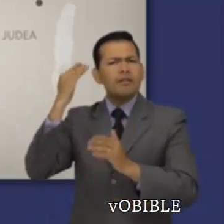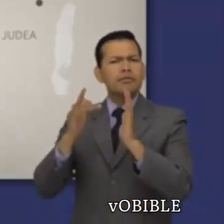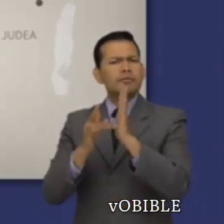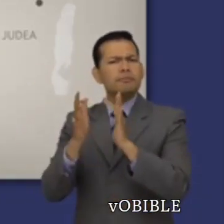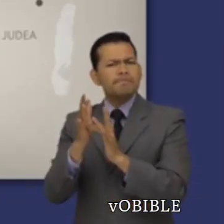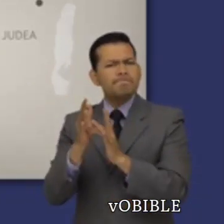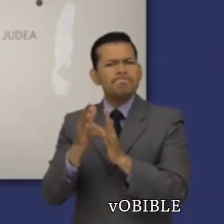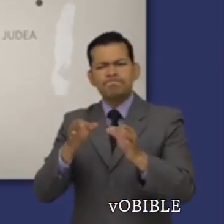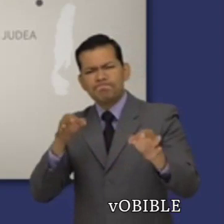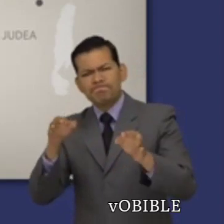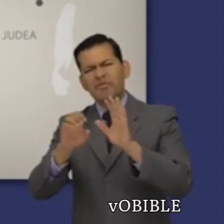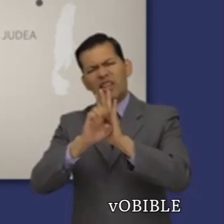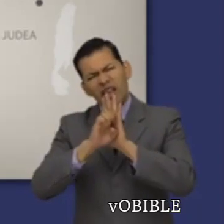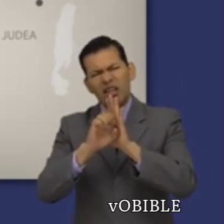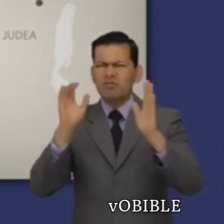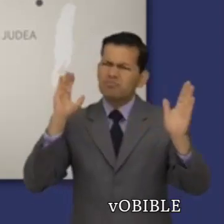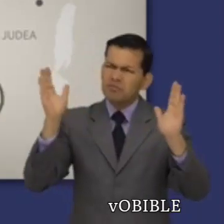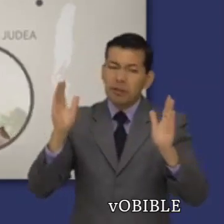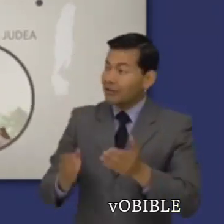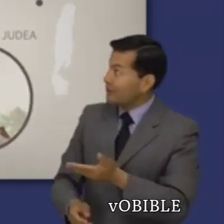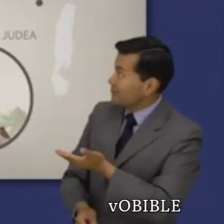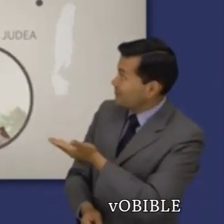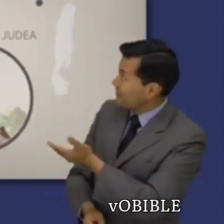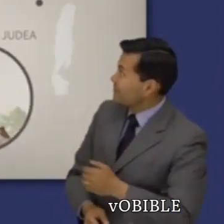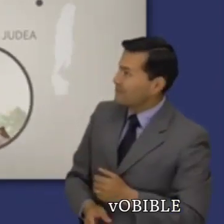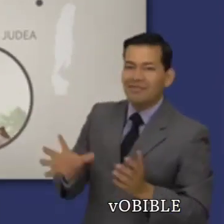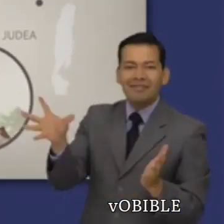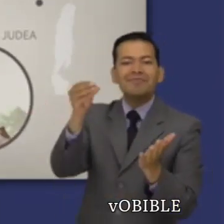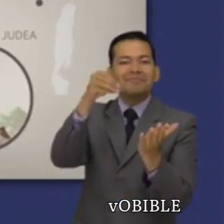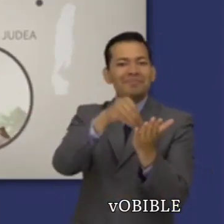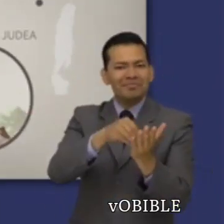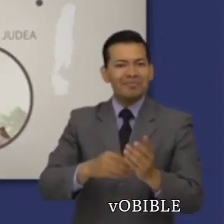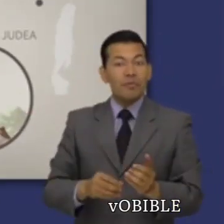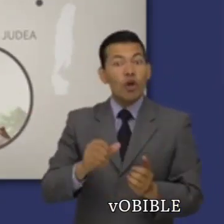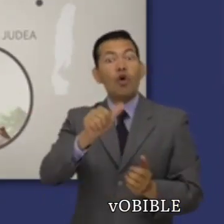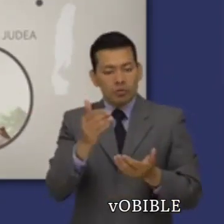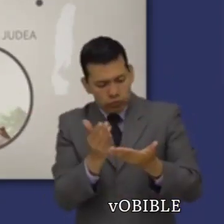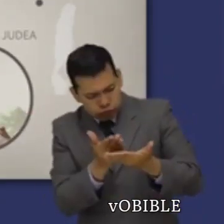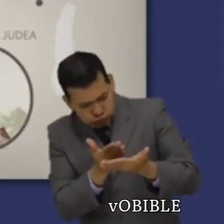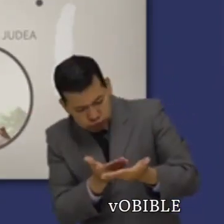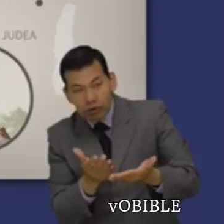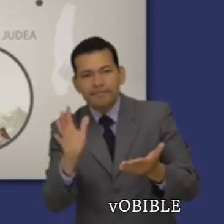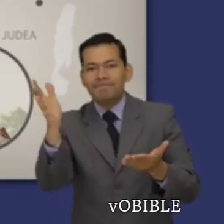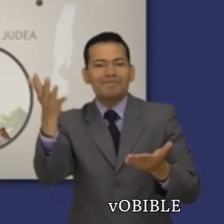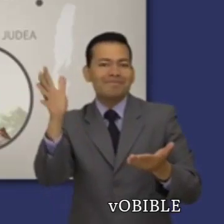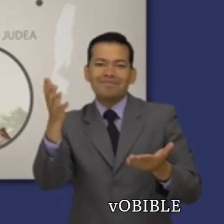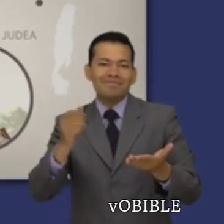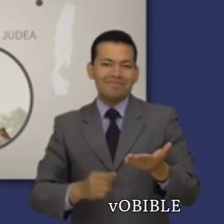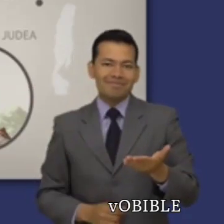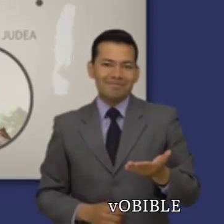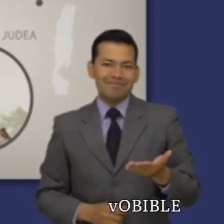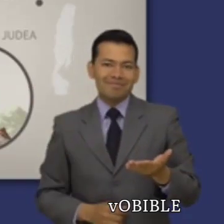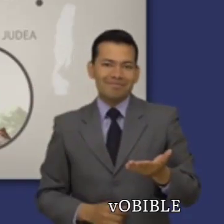La parábola del buen samaritano y la parábola del hijo pródigo se mencionan únicamente en el Evangelio de Lucas.